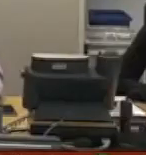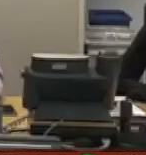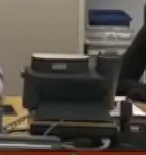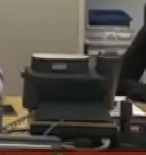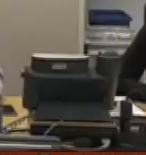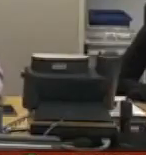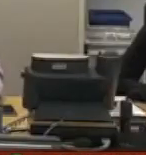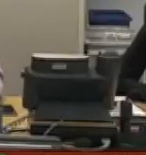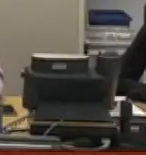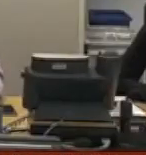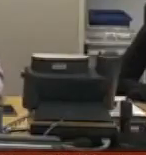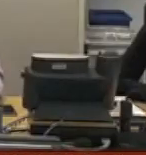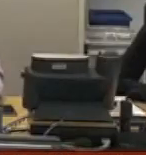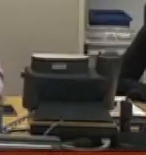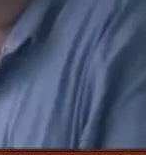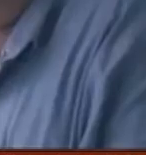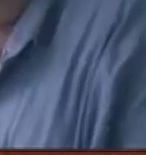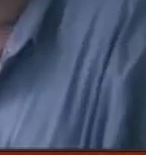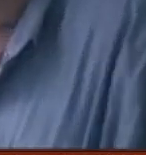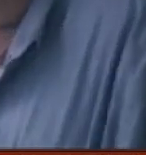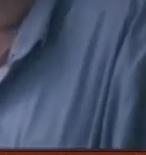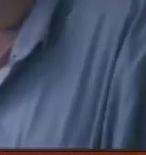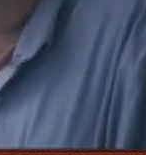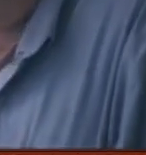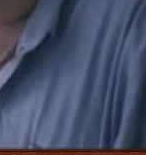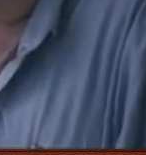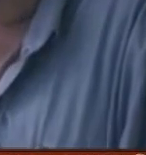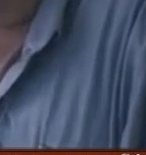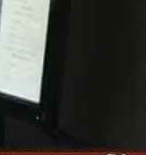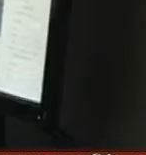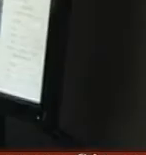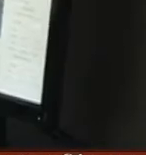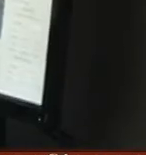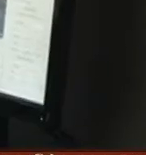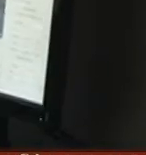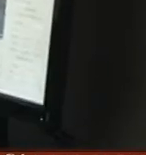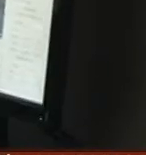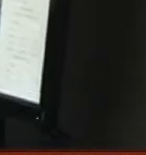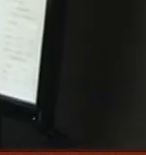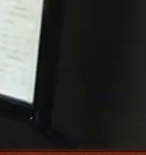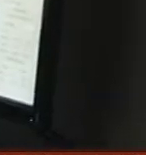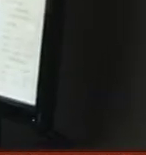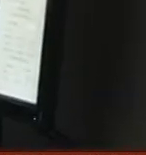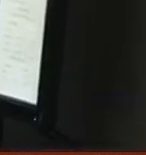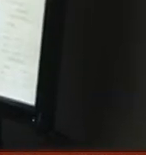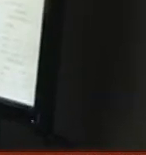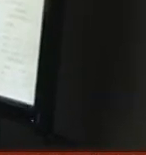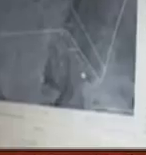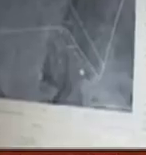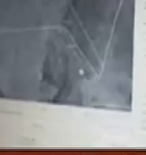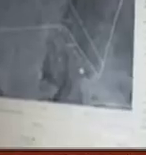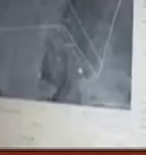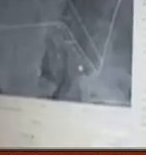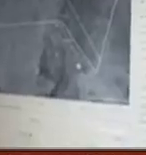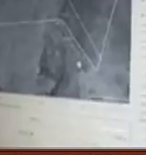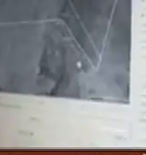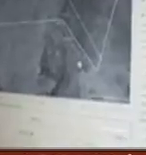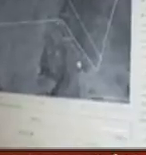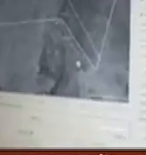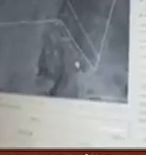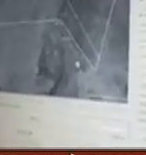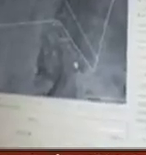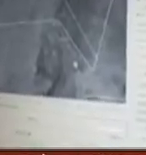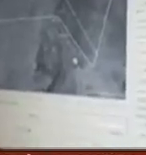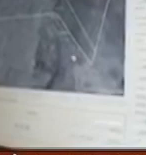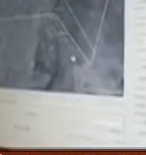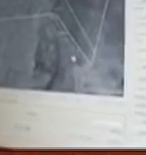el 4º aniversario desde que este robot llegó a Marte con un videojuego en el que los usuarios podrán explorar la superficie de Marte